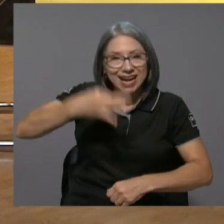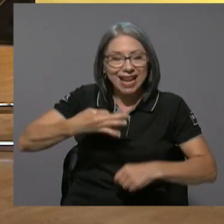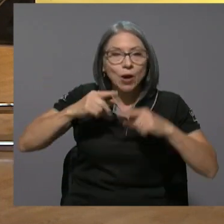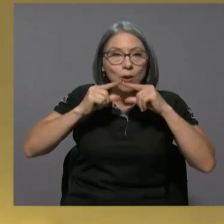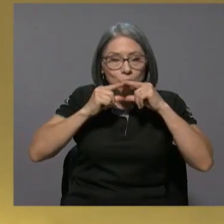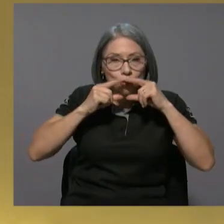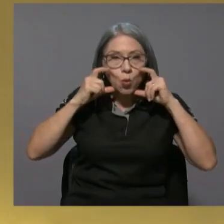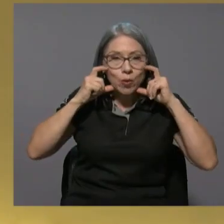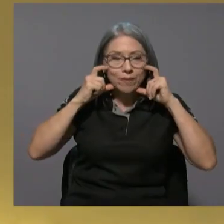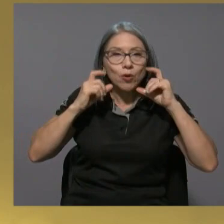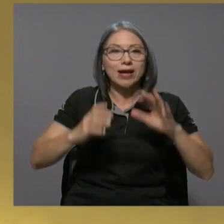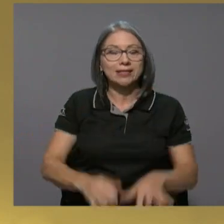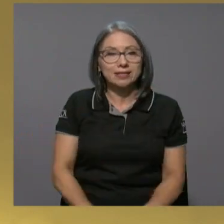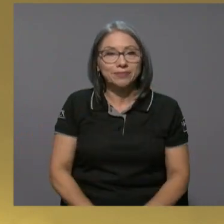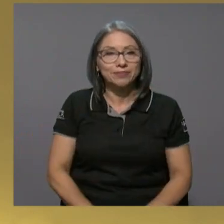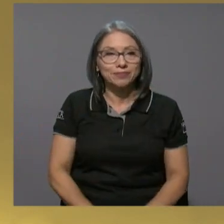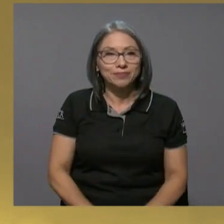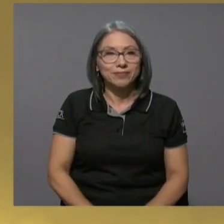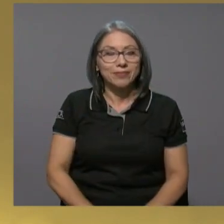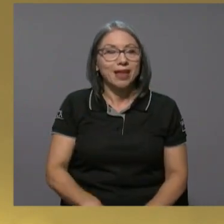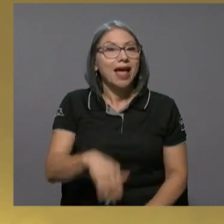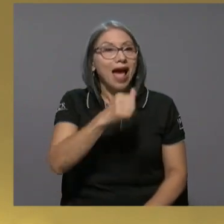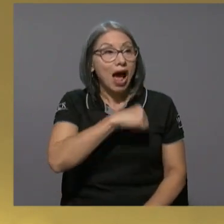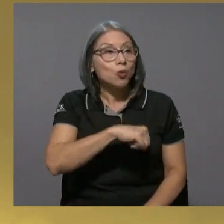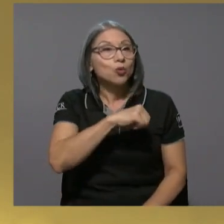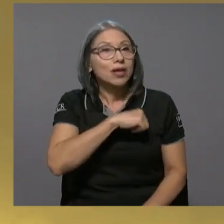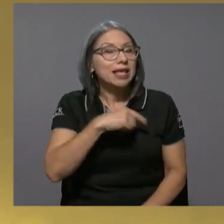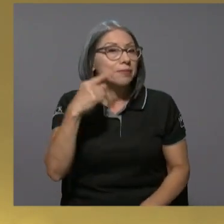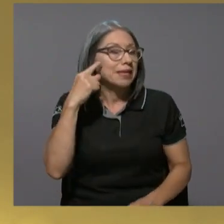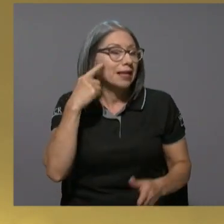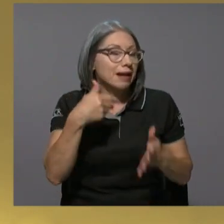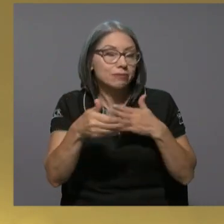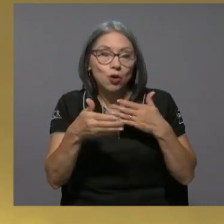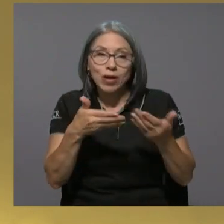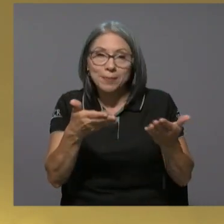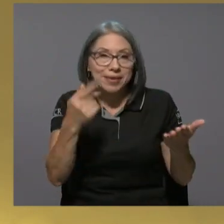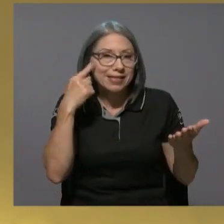cubrebocas. Las autoridades pensarán lo que piensan.